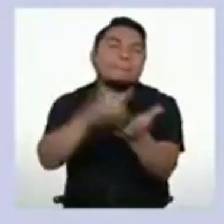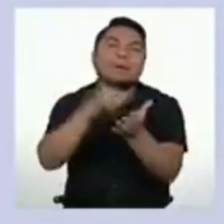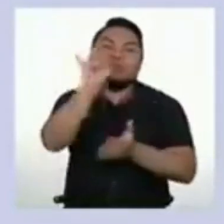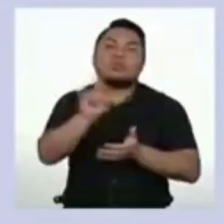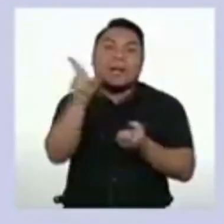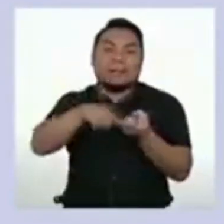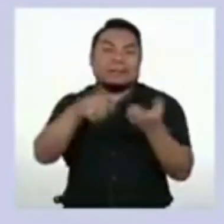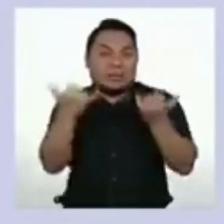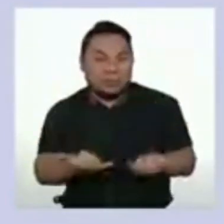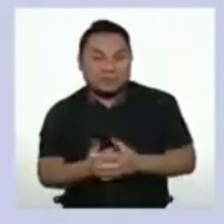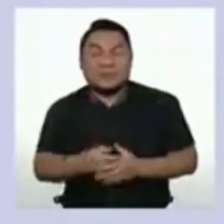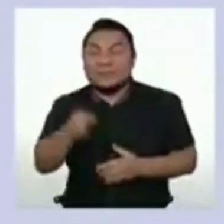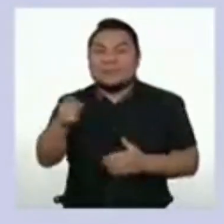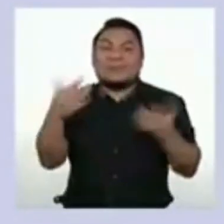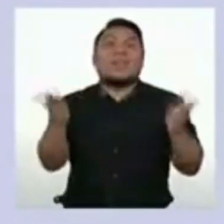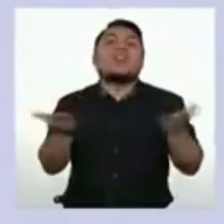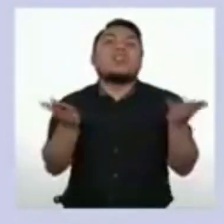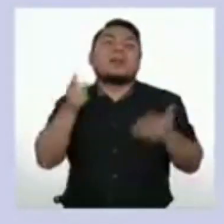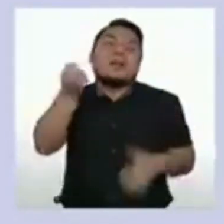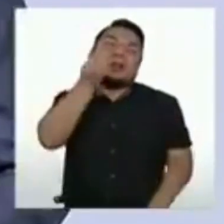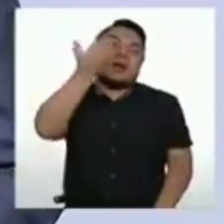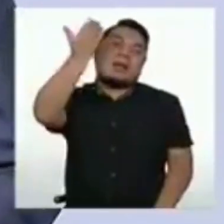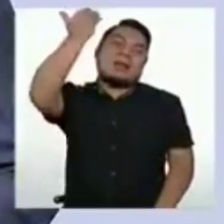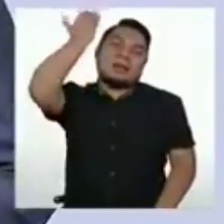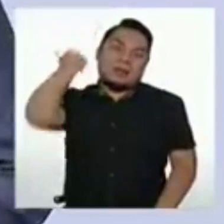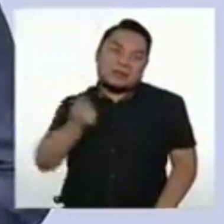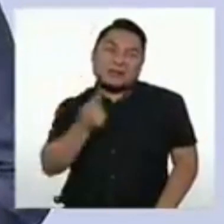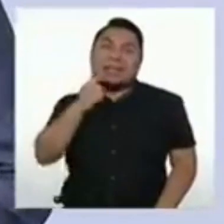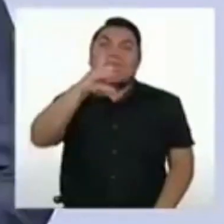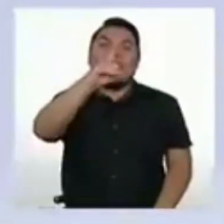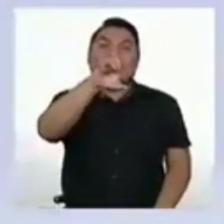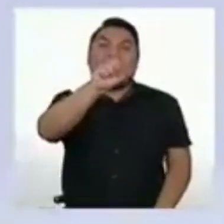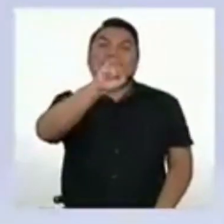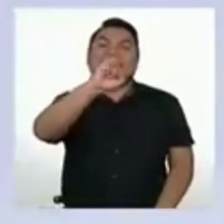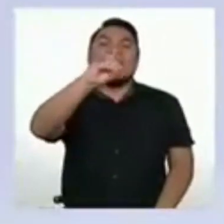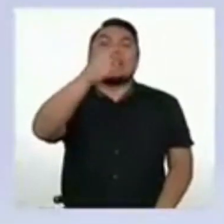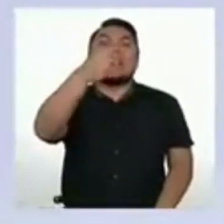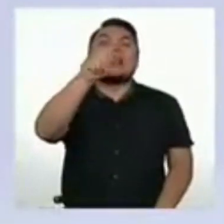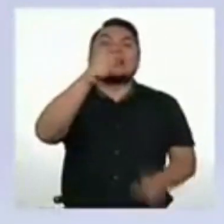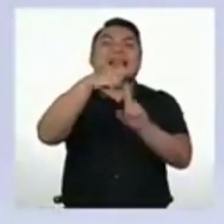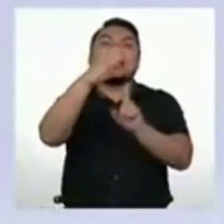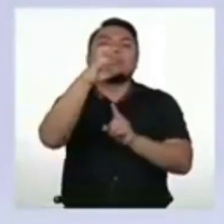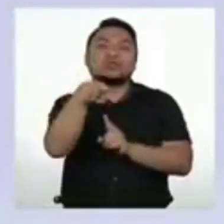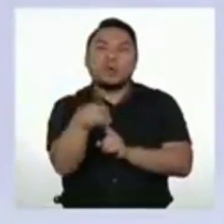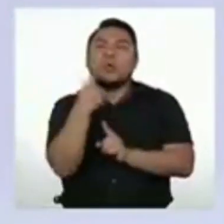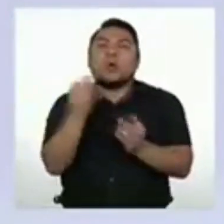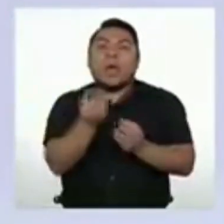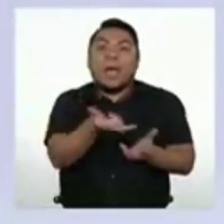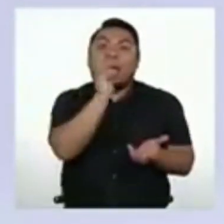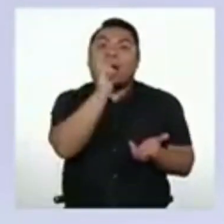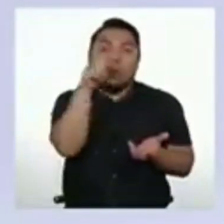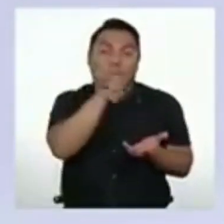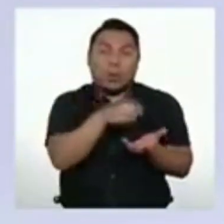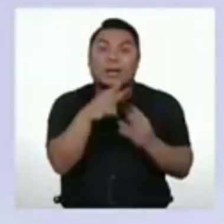el día de hoy y que viene desde la antigüedad. La deshidratación es la reducción de la cantidad de agua que contienen